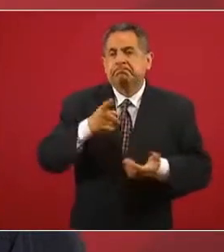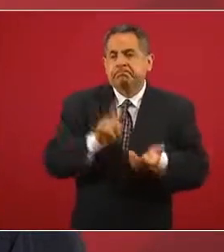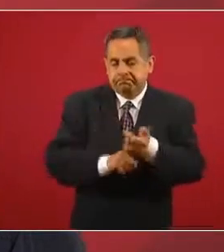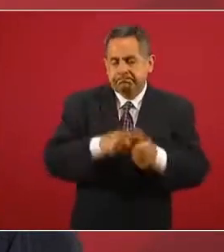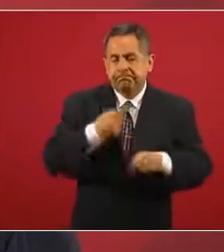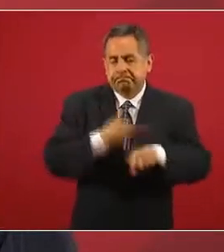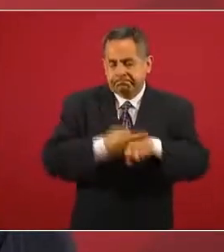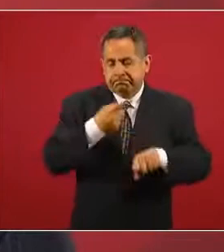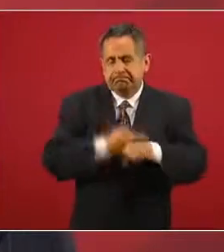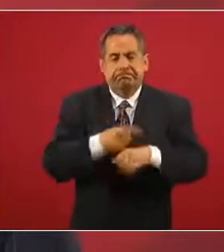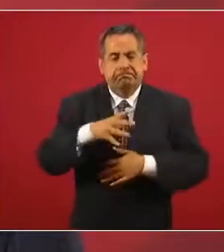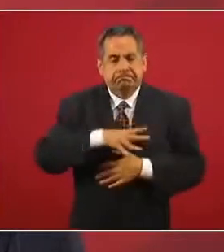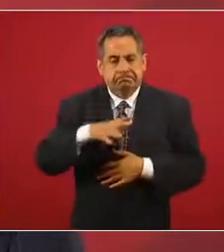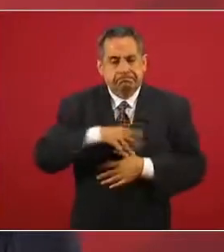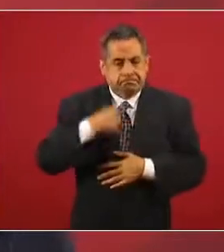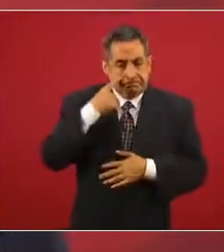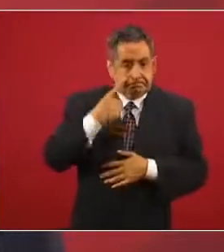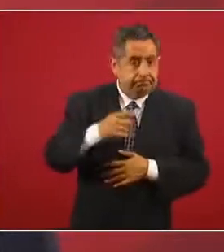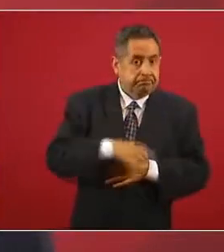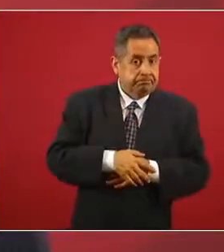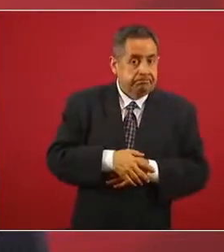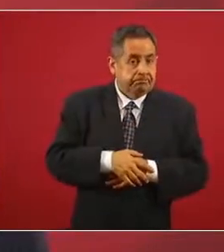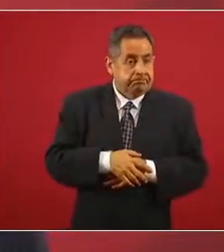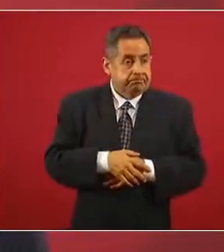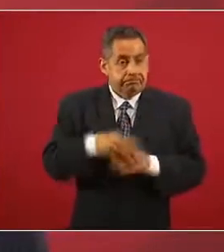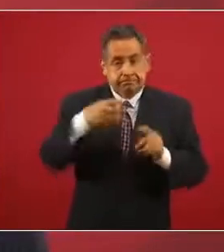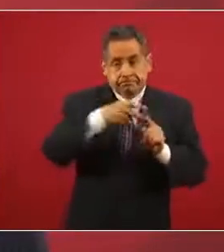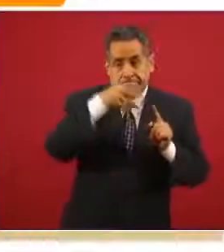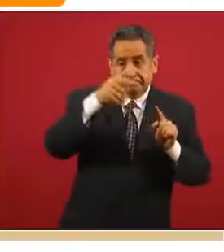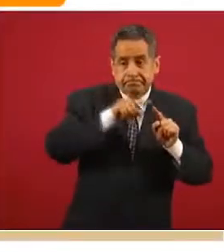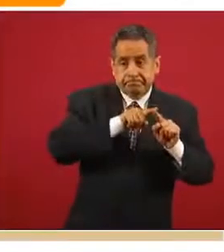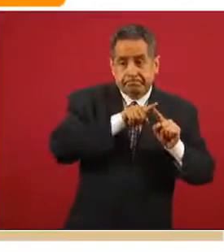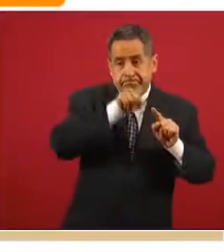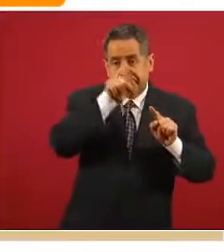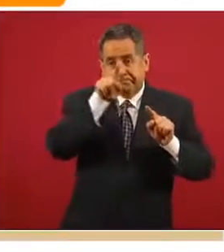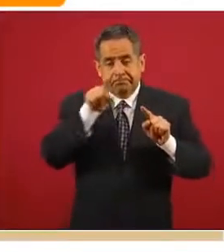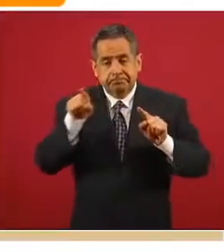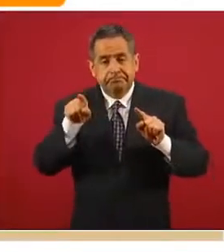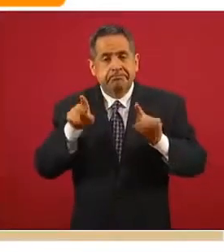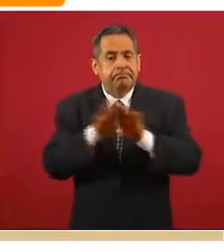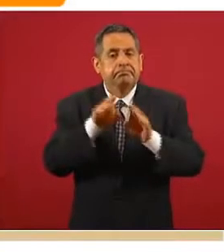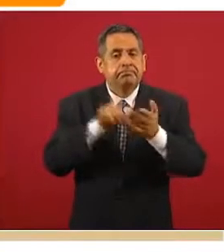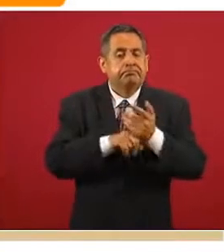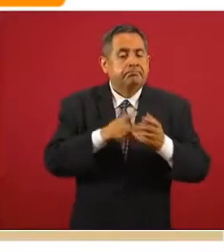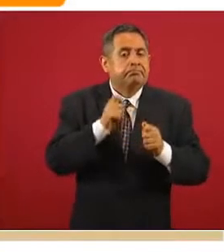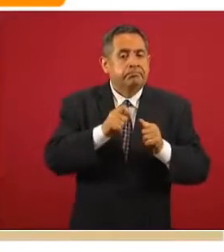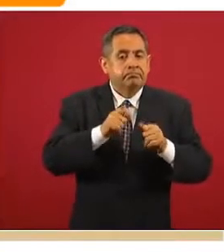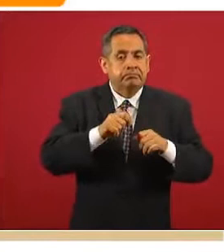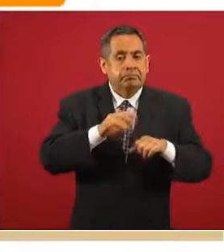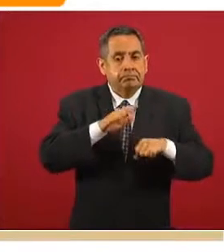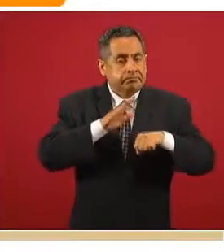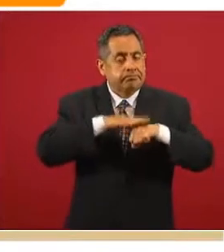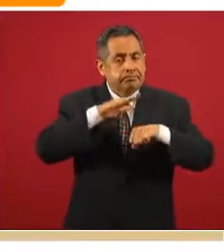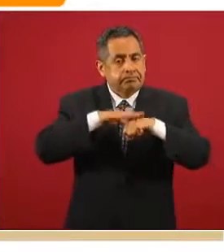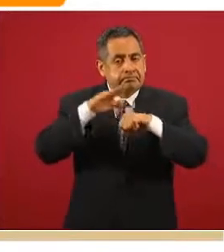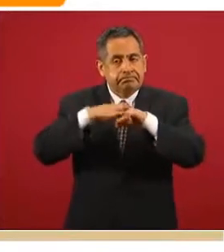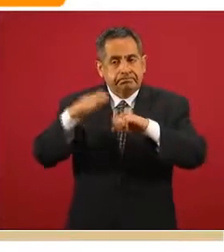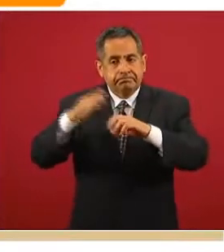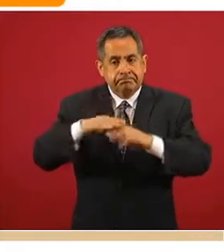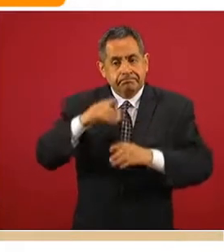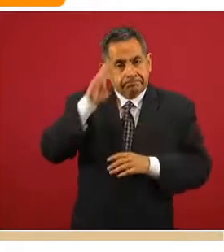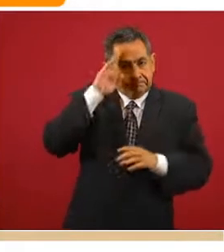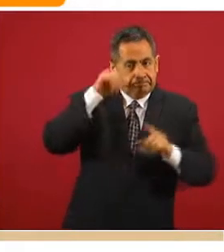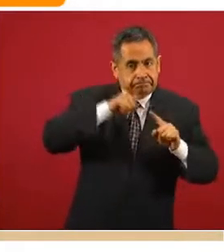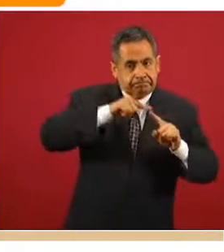SARS-CoV-2. Noten ustedes que esa línea aumenta. Cuando decimos aumenta es que está más hacia la zona alta de la